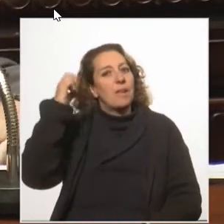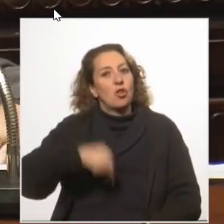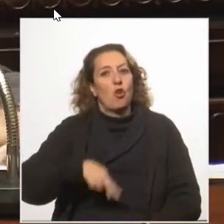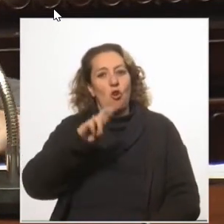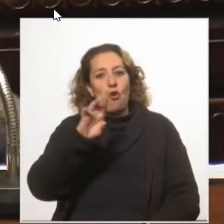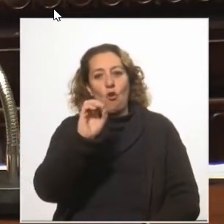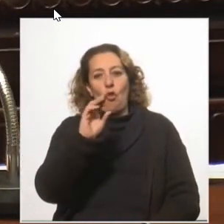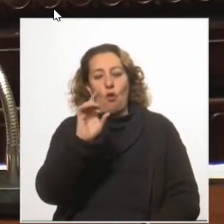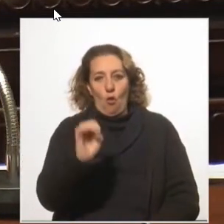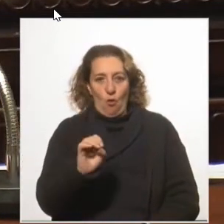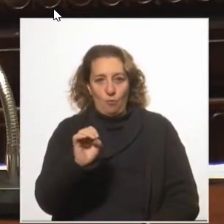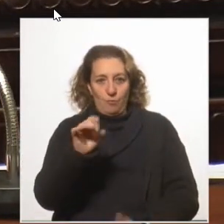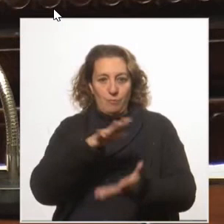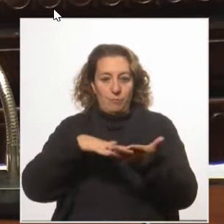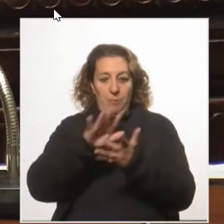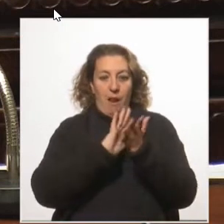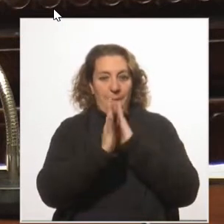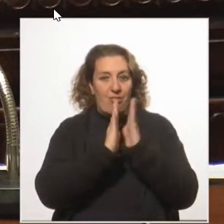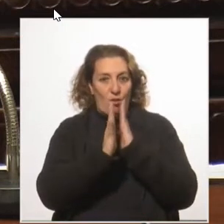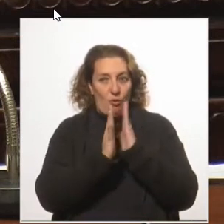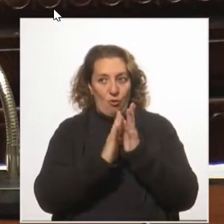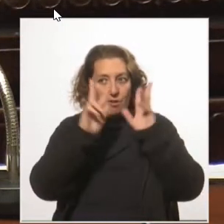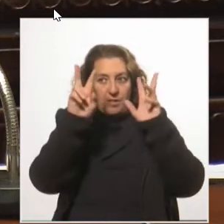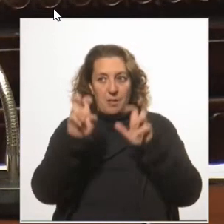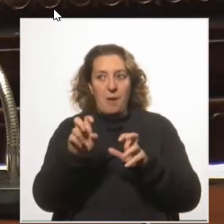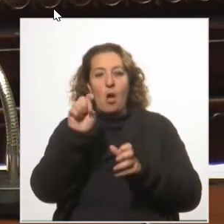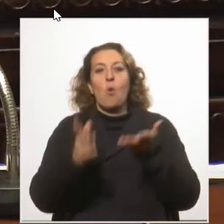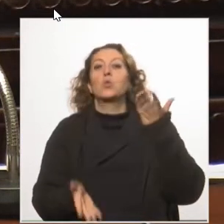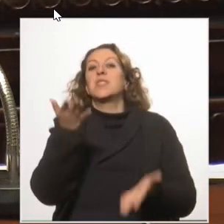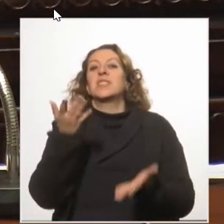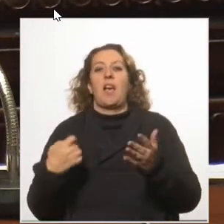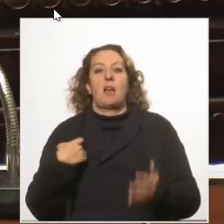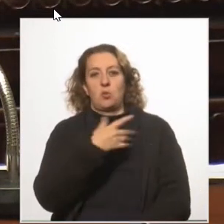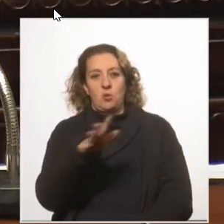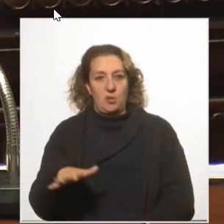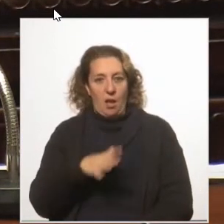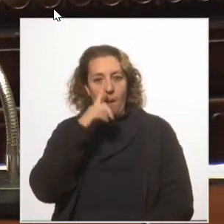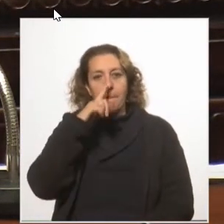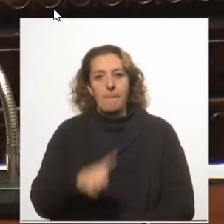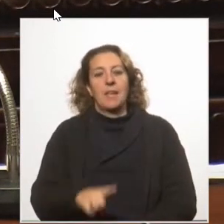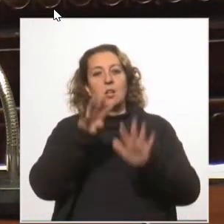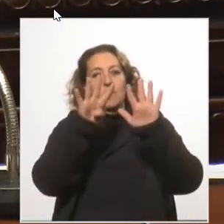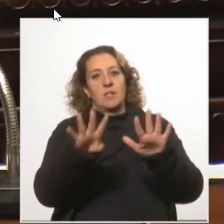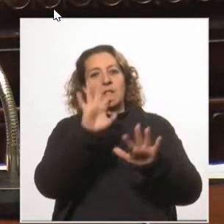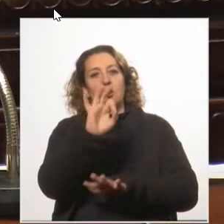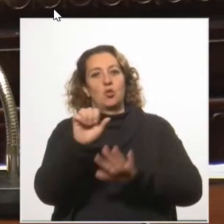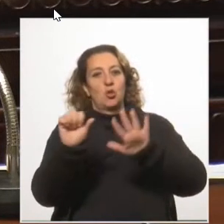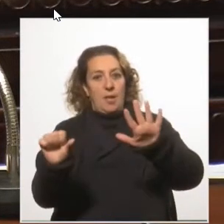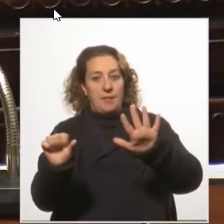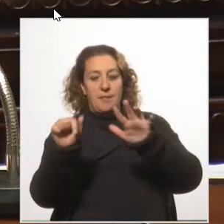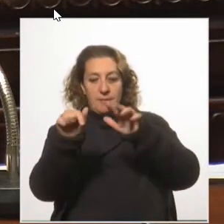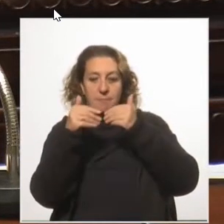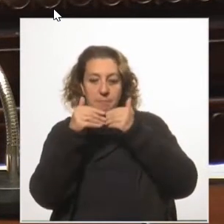en el ámbito parlamentario respecto a la justicia social. En 1906, cuando se inicia